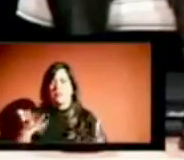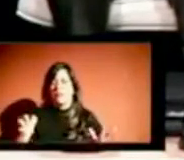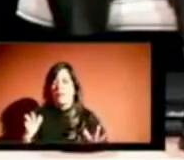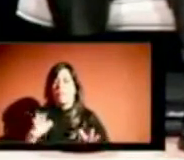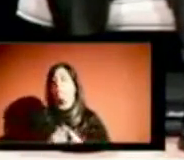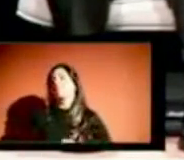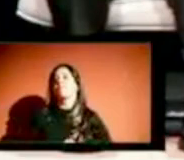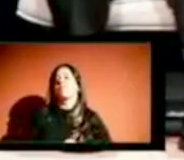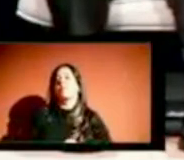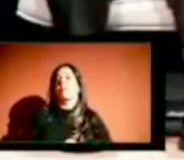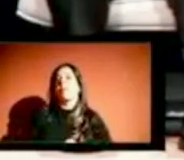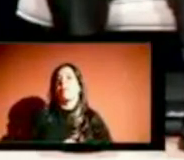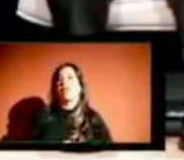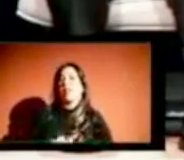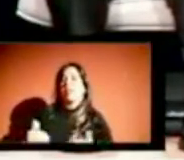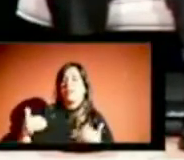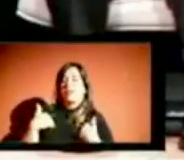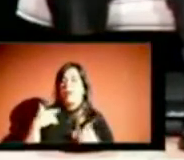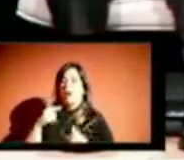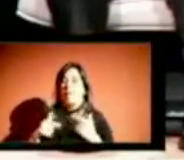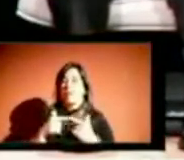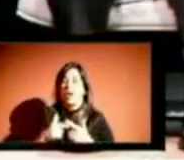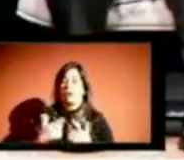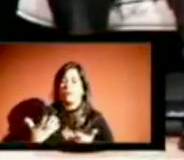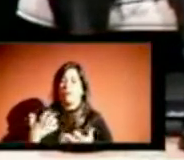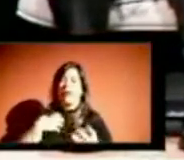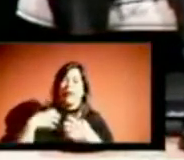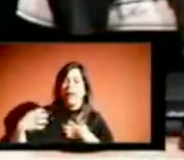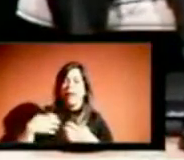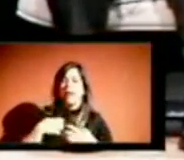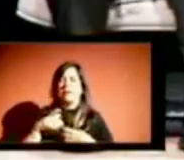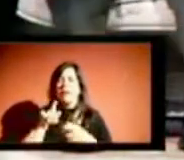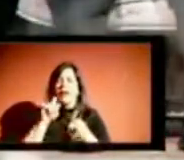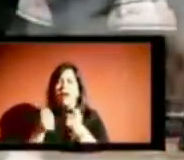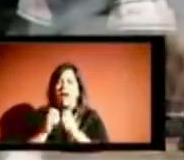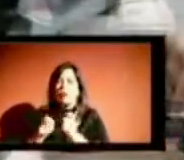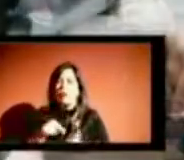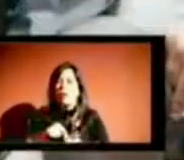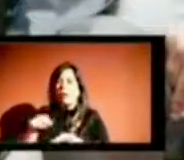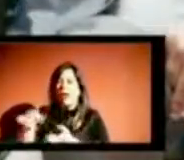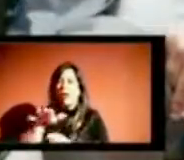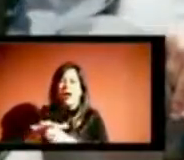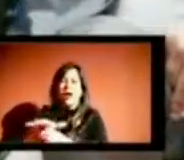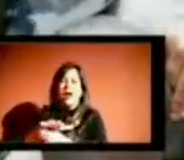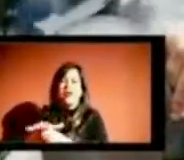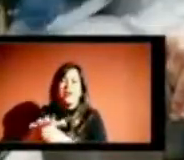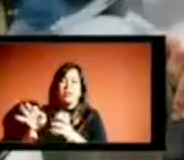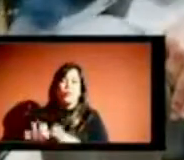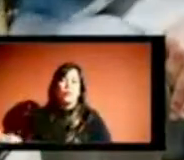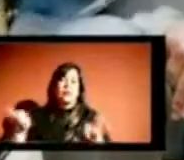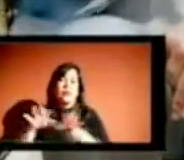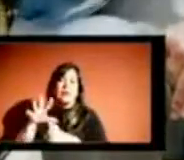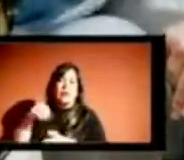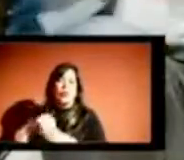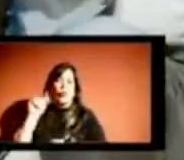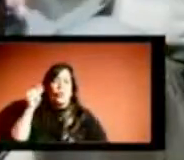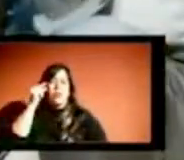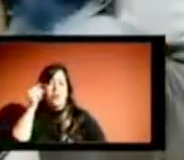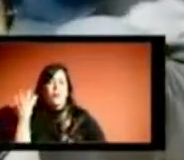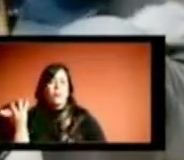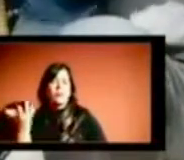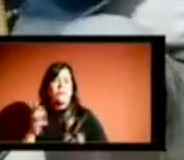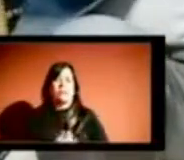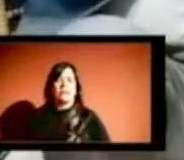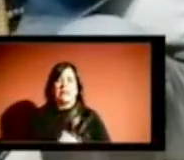reclamos de mejoras salariales en sectores críticos de nuestro gobierno. Es decir,